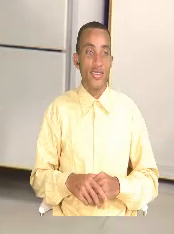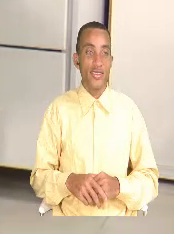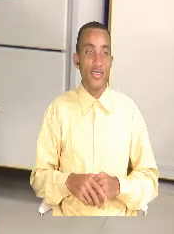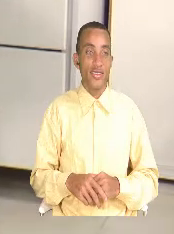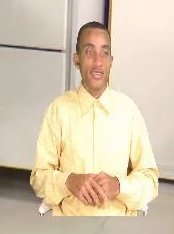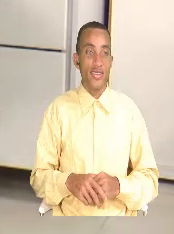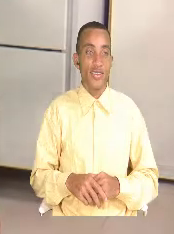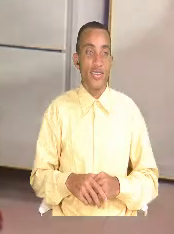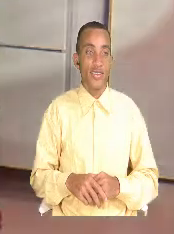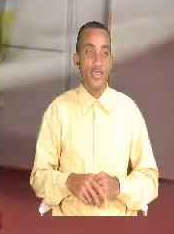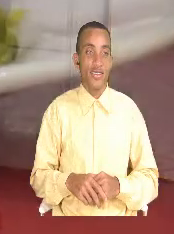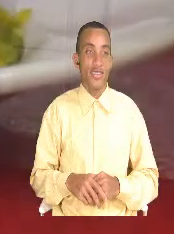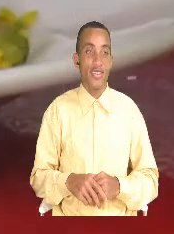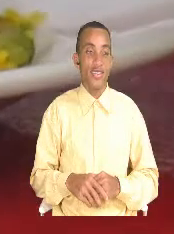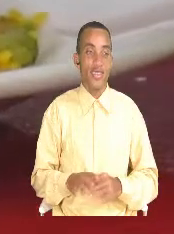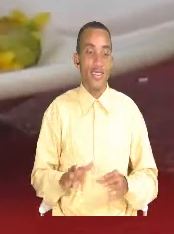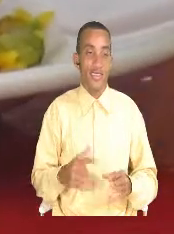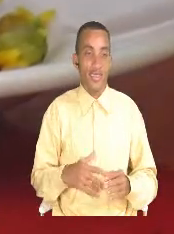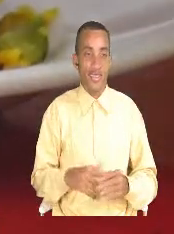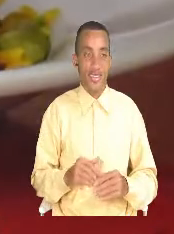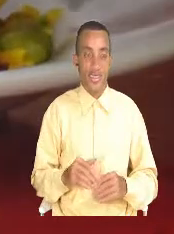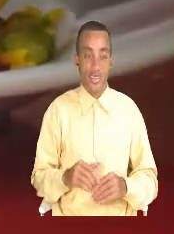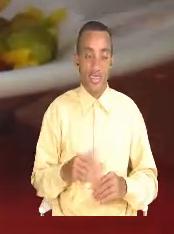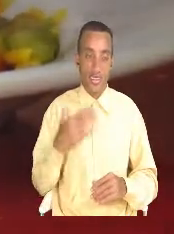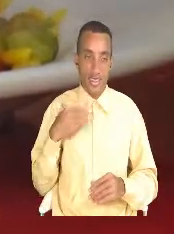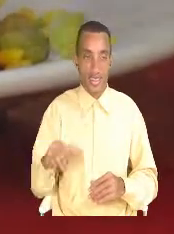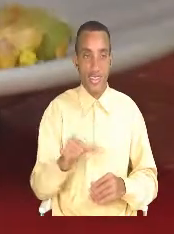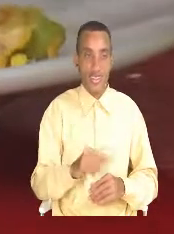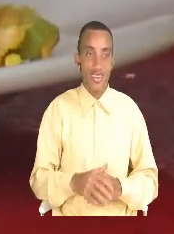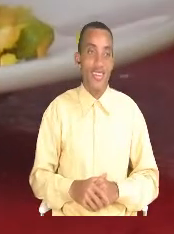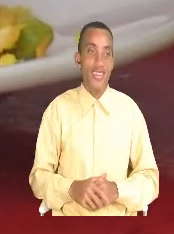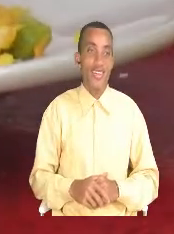Anda, oye mamachita, oye cochita. Ahí